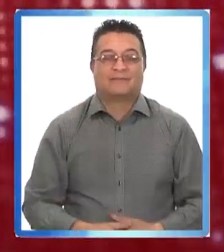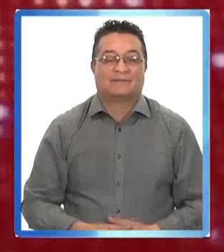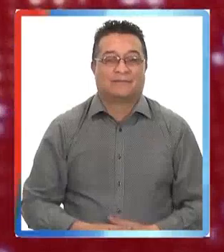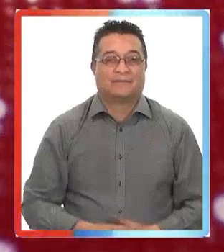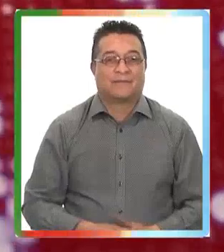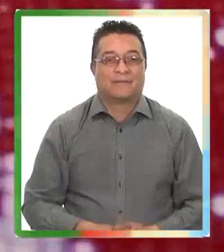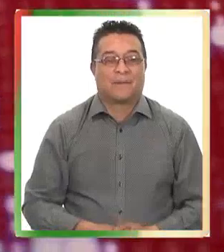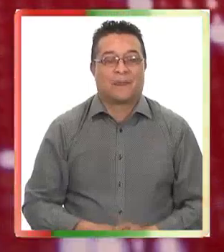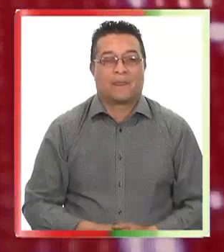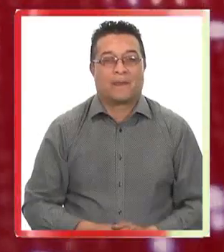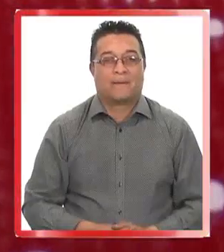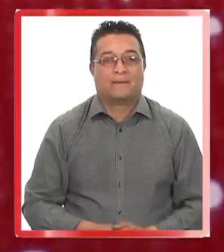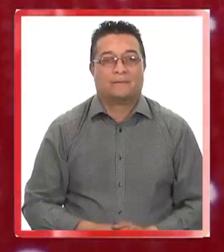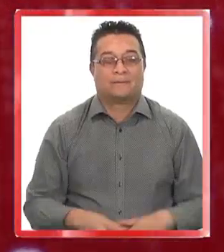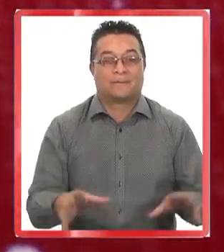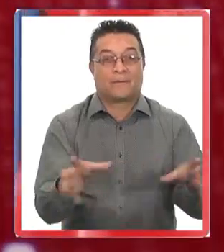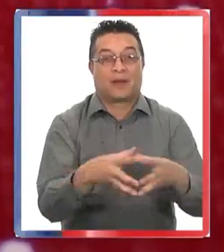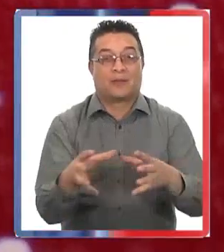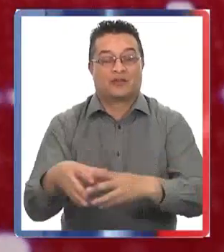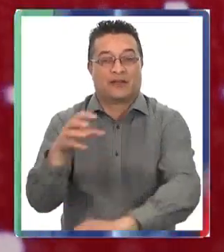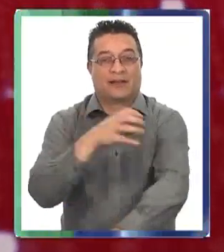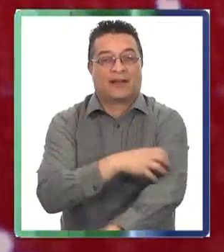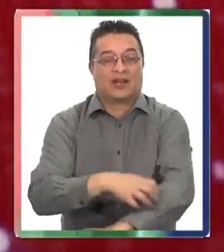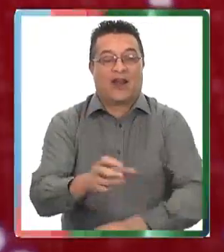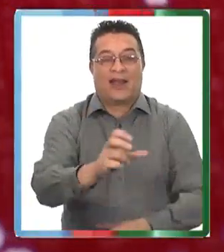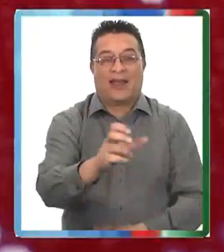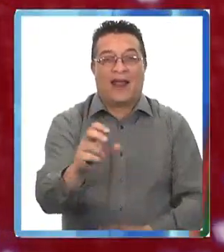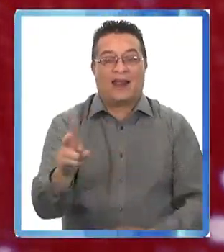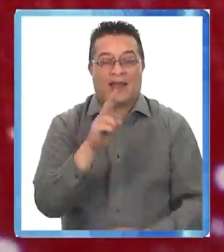Asociación Regional de Canales de Televisión de Señal Abierta de